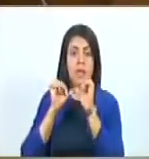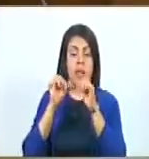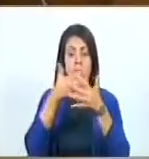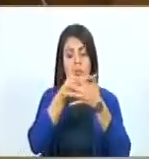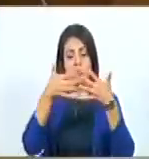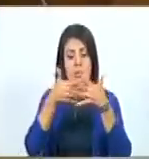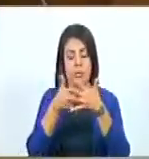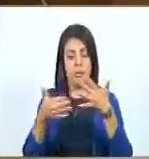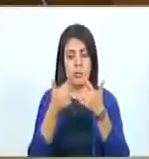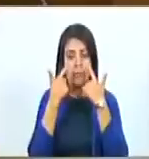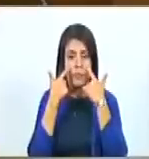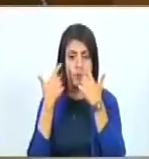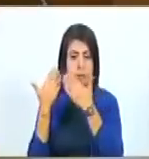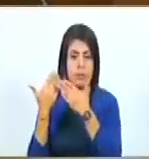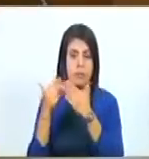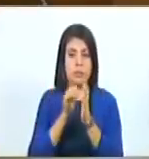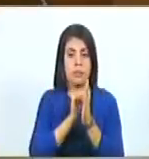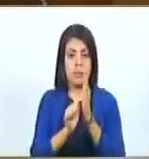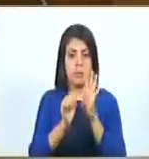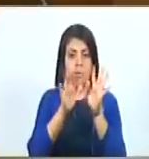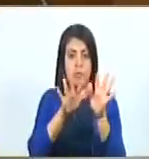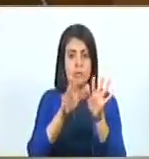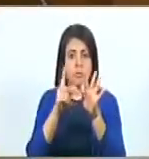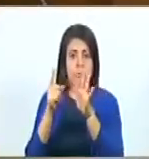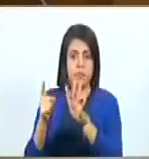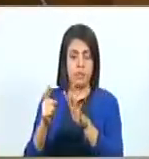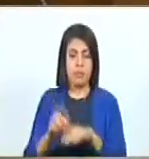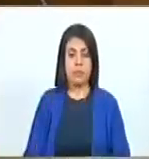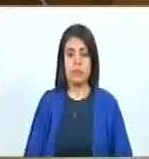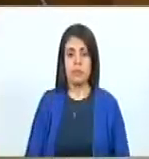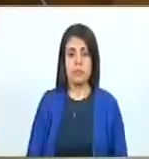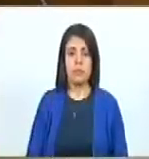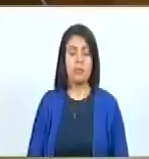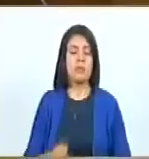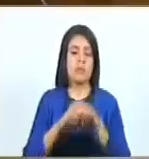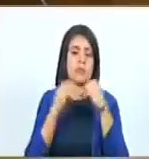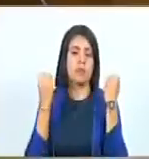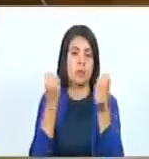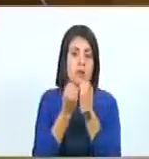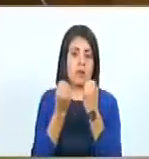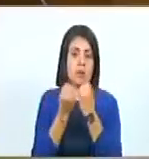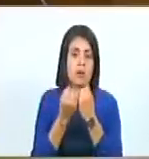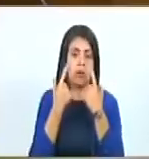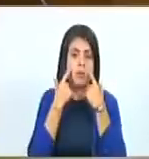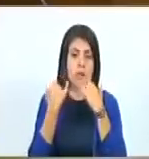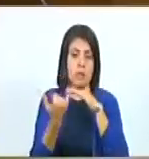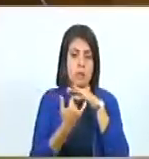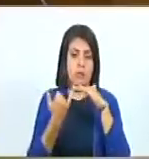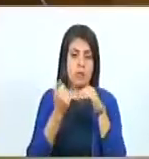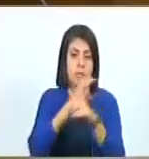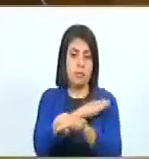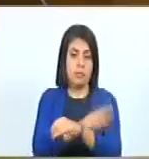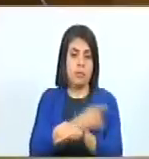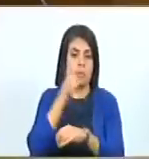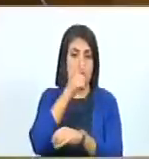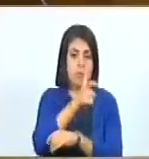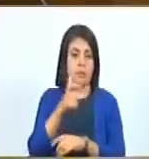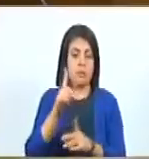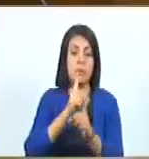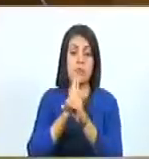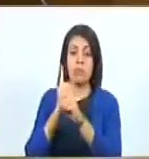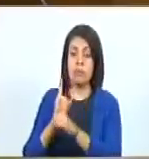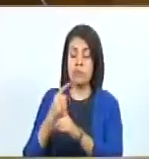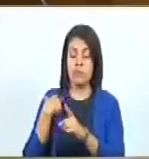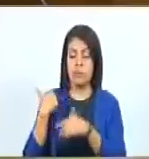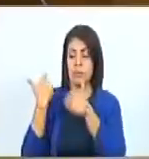redactado de la siguiente manera. Artículo 16, las organizaciones e instancias del poder popular con competencia